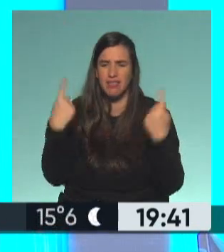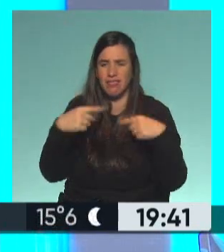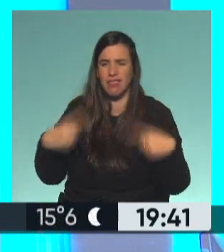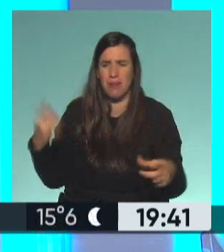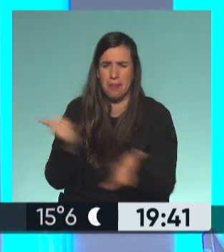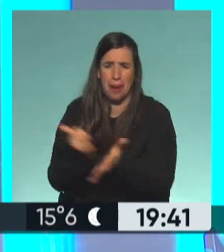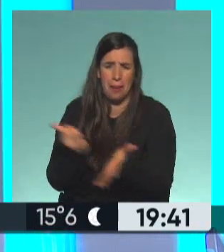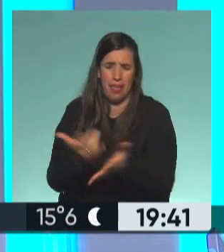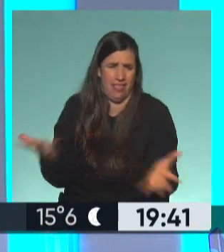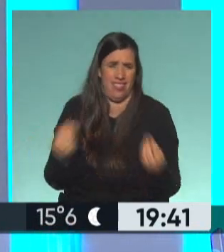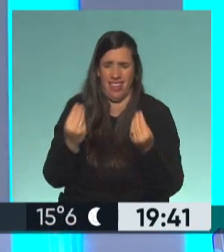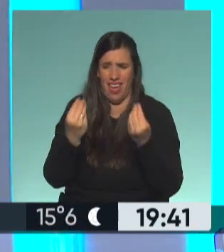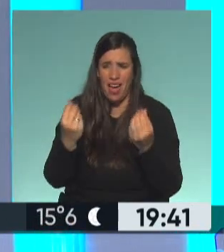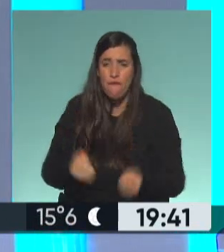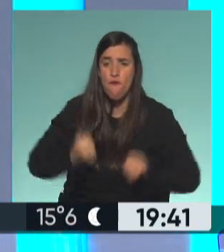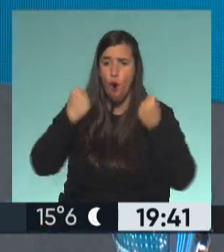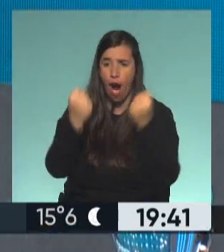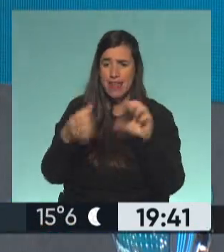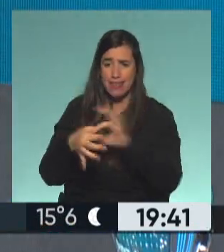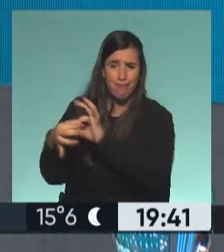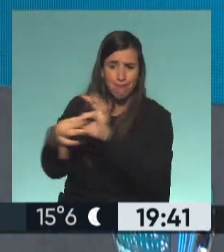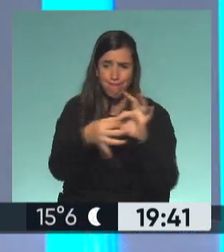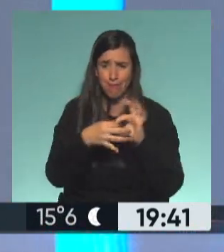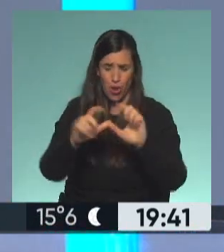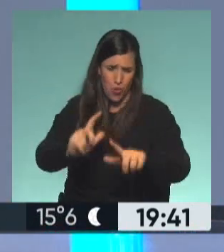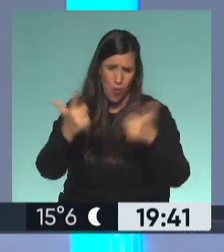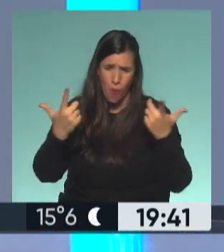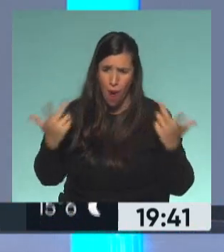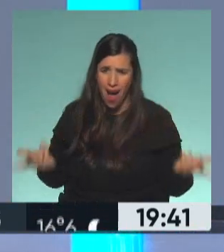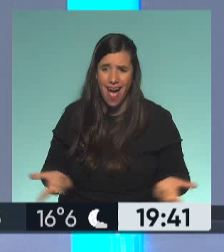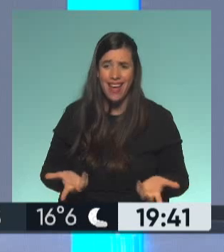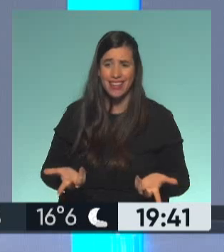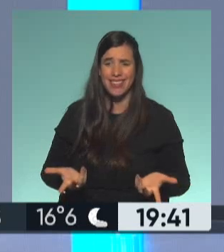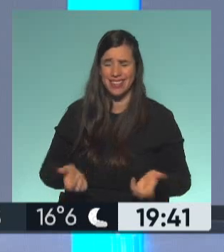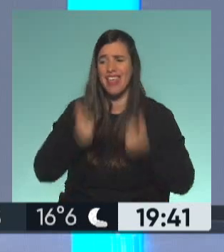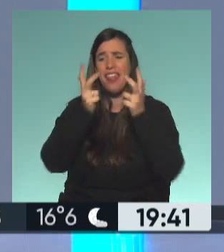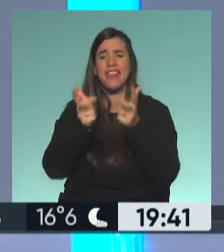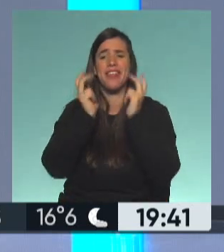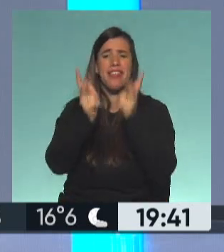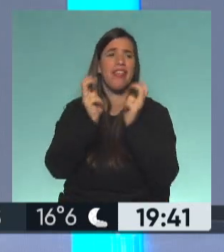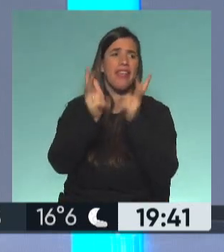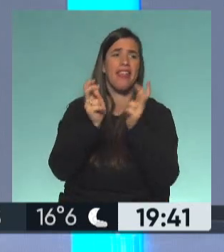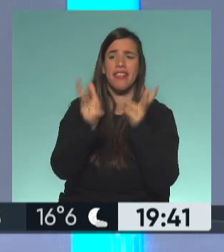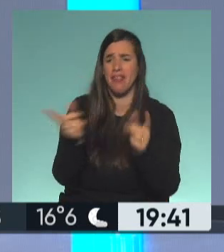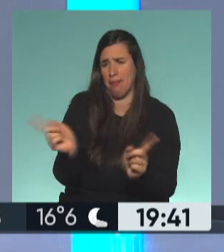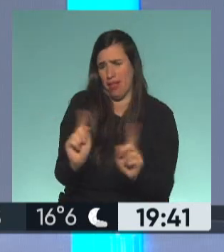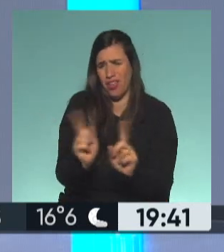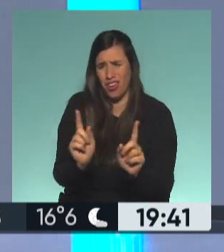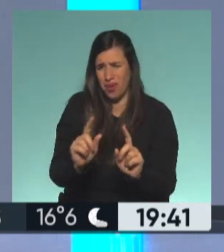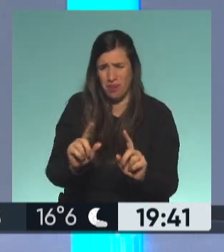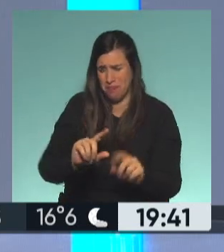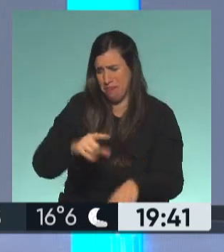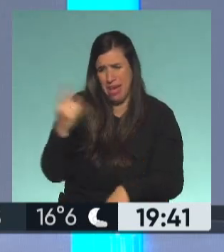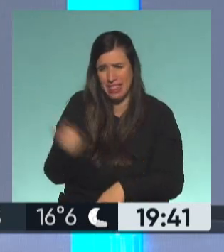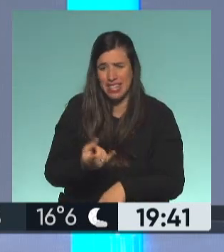fuerzas. Y entonces... Bueno, fue un argumento de los últimos años. Claro, ¿no? y eso implica que no aparece nadie que desafíe el